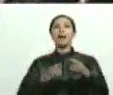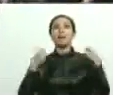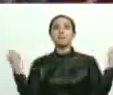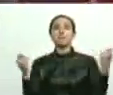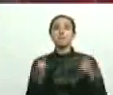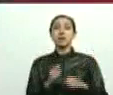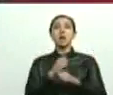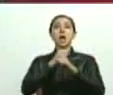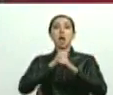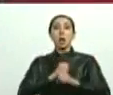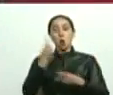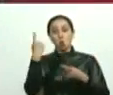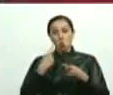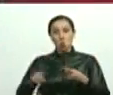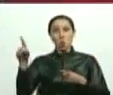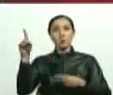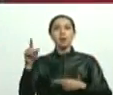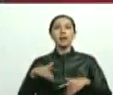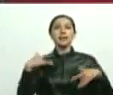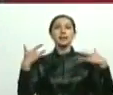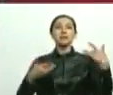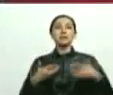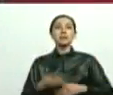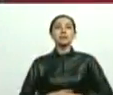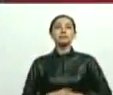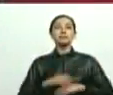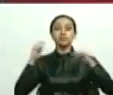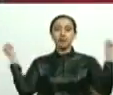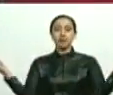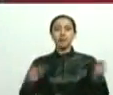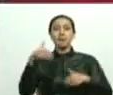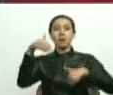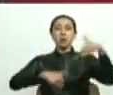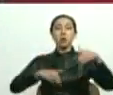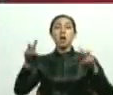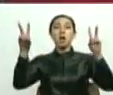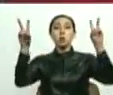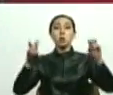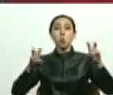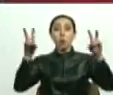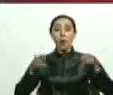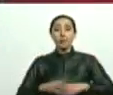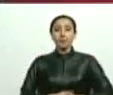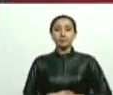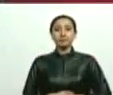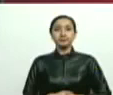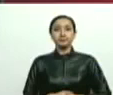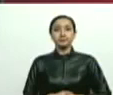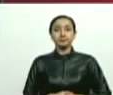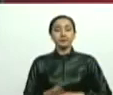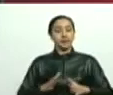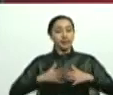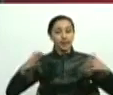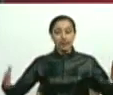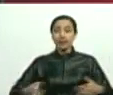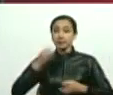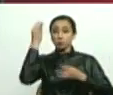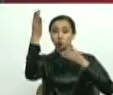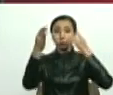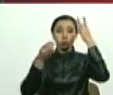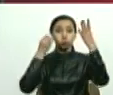electoral, otra prueba. Una campaña electoral nueva, inédita, creativa,